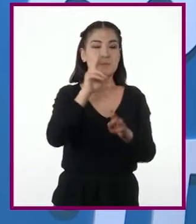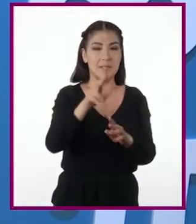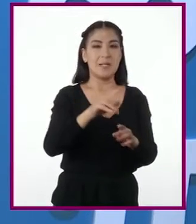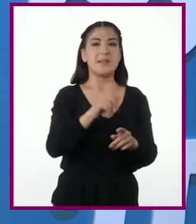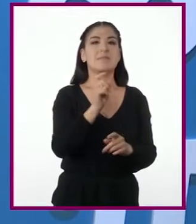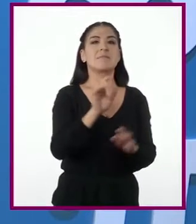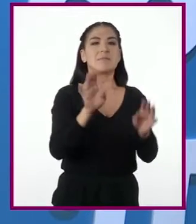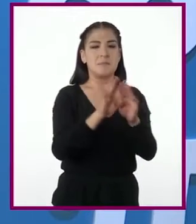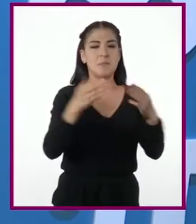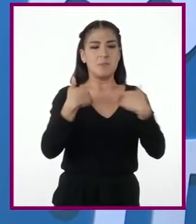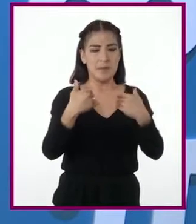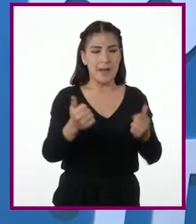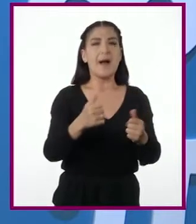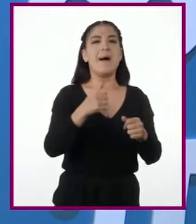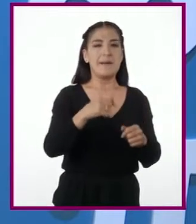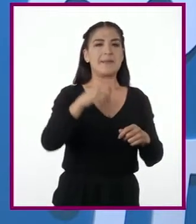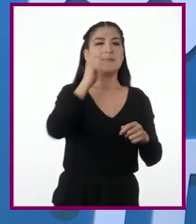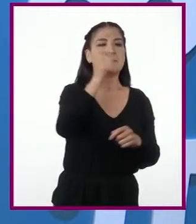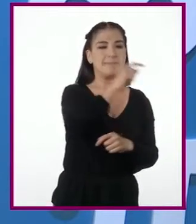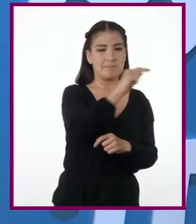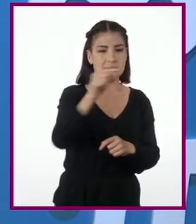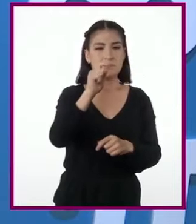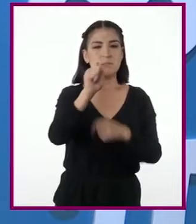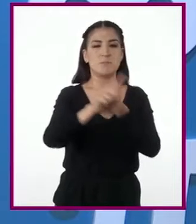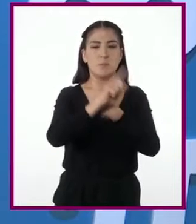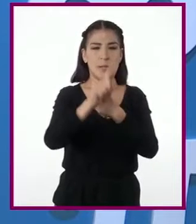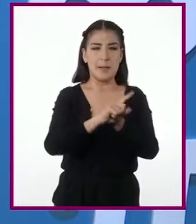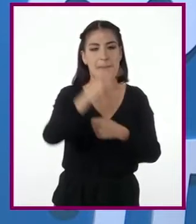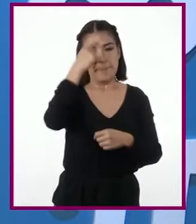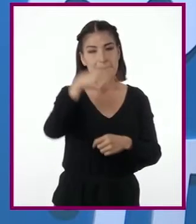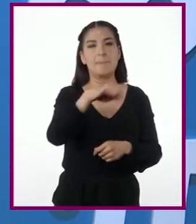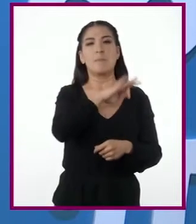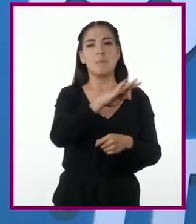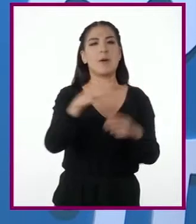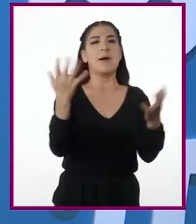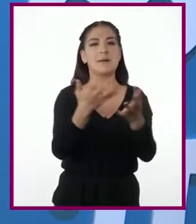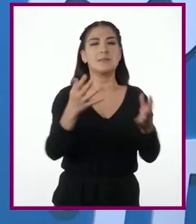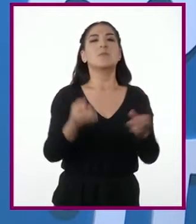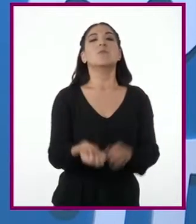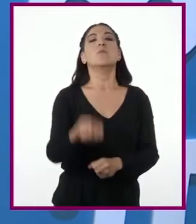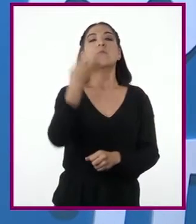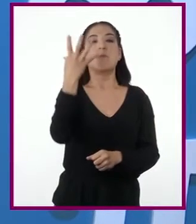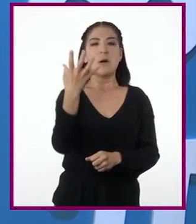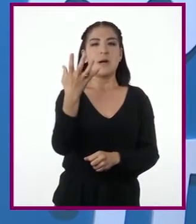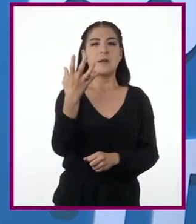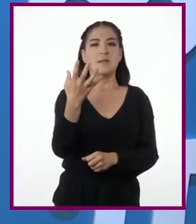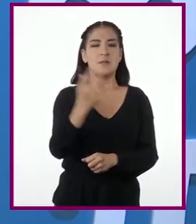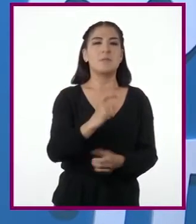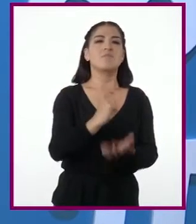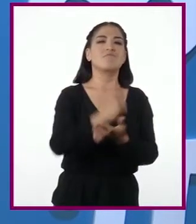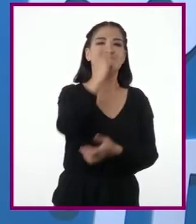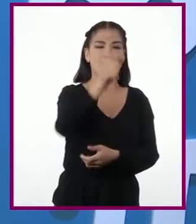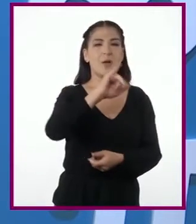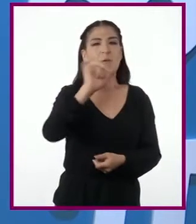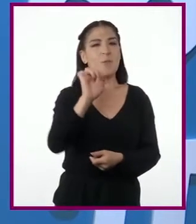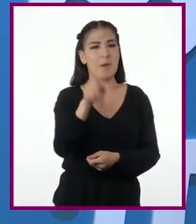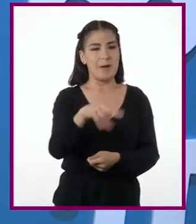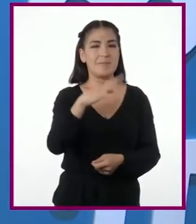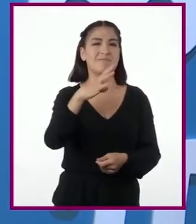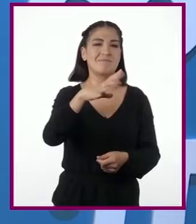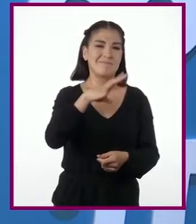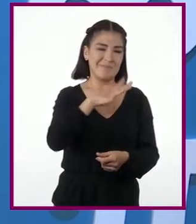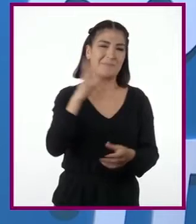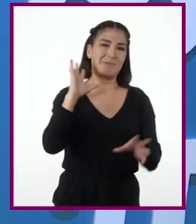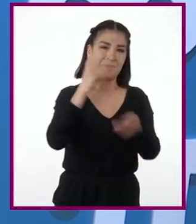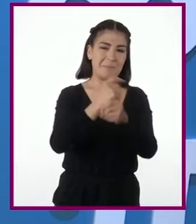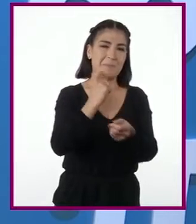forma de fracción los datos del problema para operar y saber cuánto es lo que Juan tiene que pagar por el